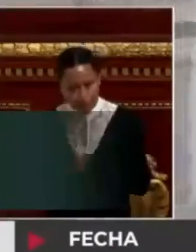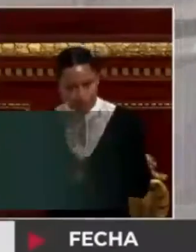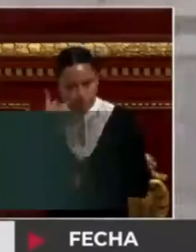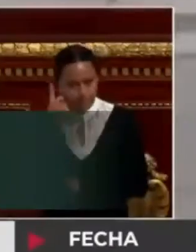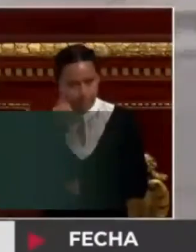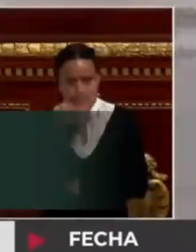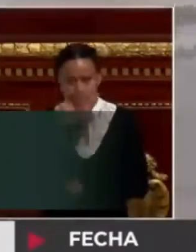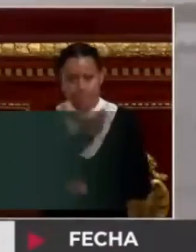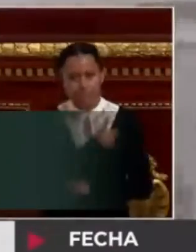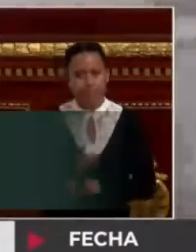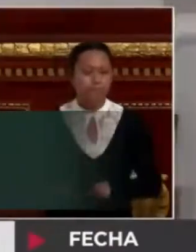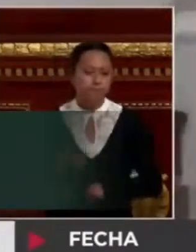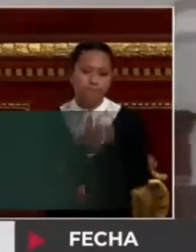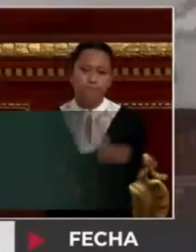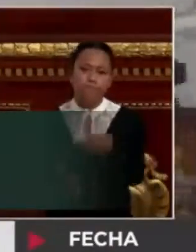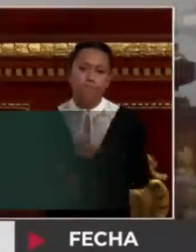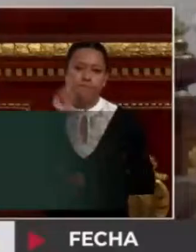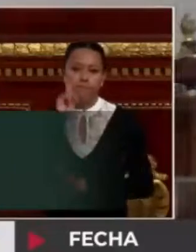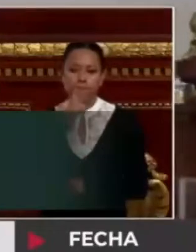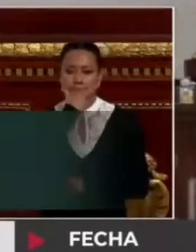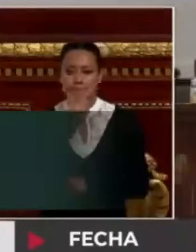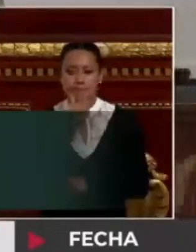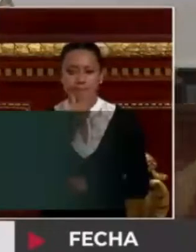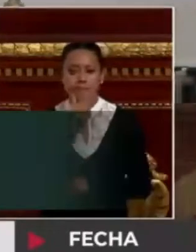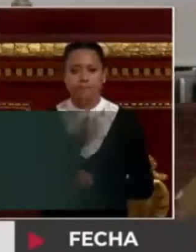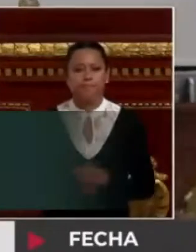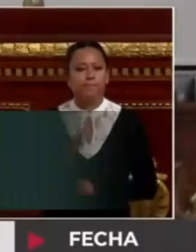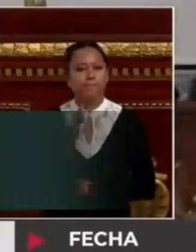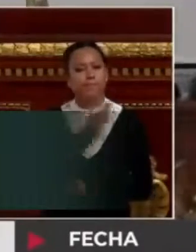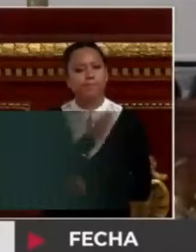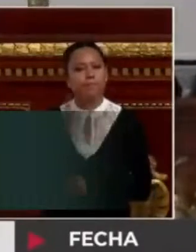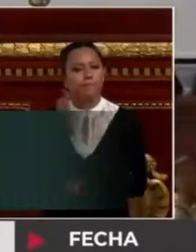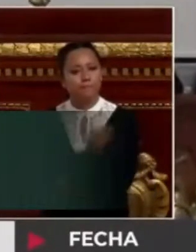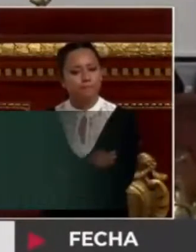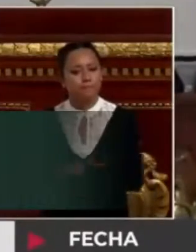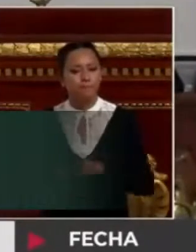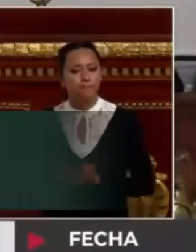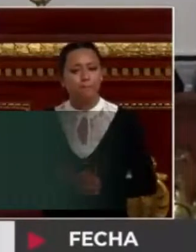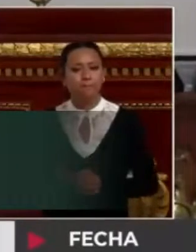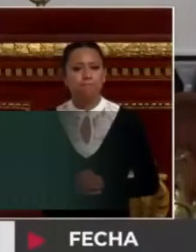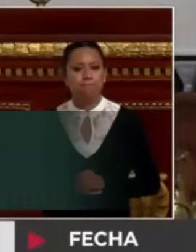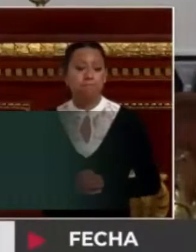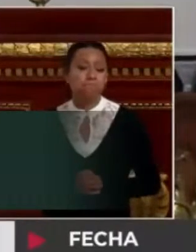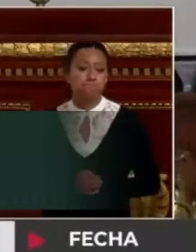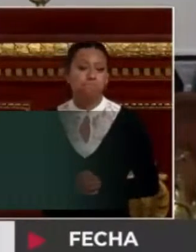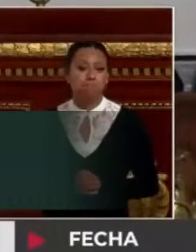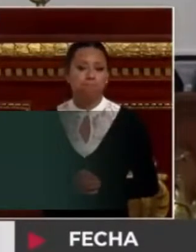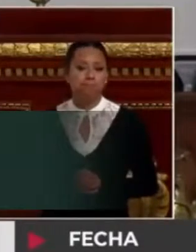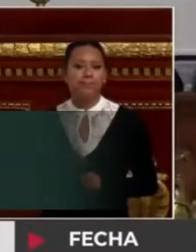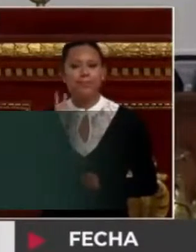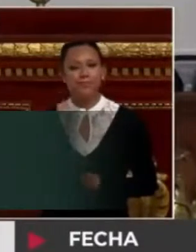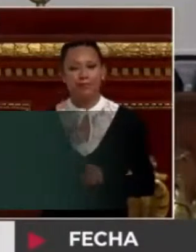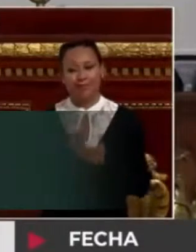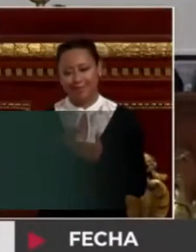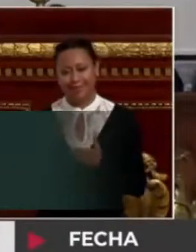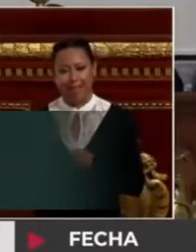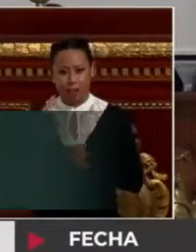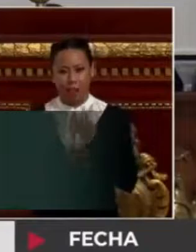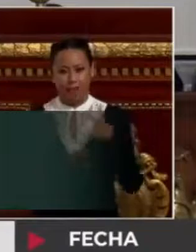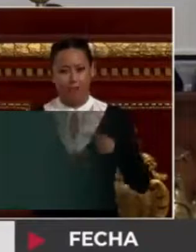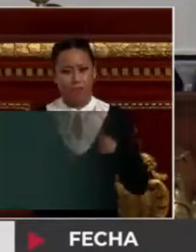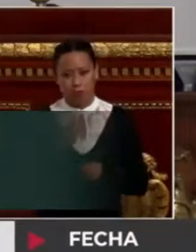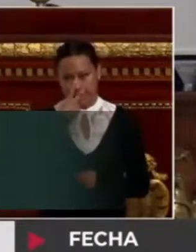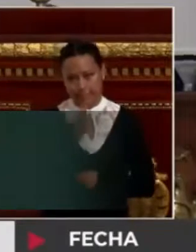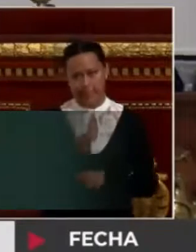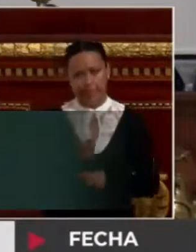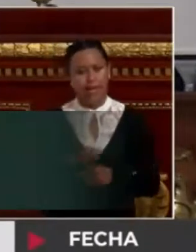El Congreso de la Ciudad de México exhortó a las personas titulares de la Secretaría de Educación, Ciencia, Tecnología e Innovación de la Secretaría de Cultura, así